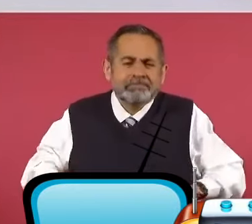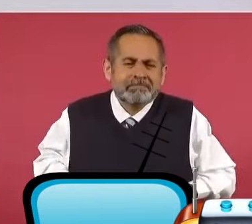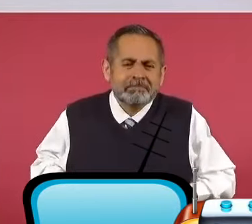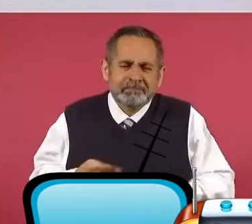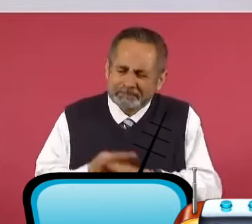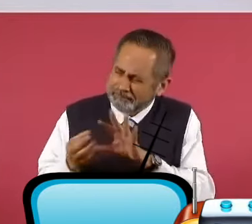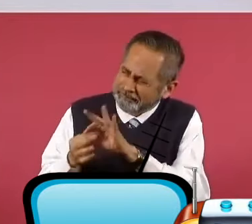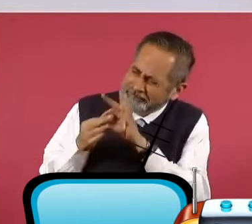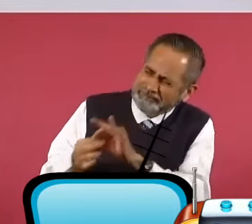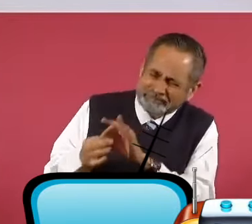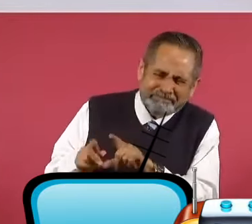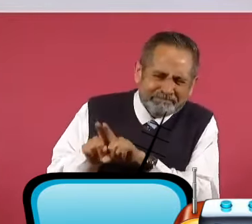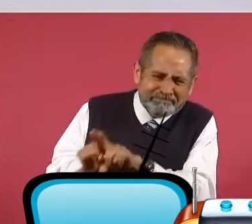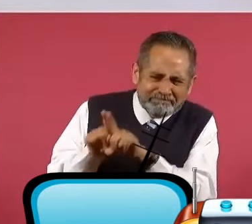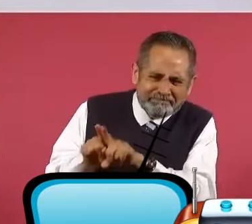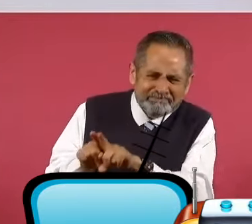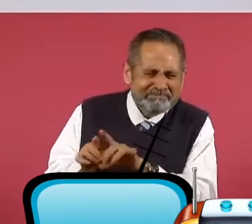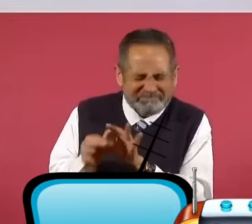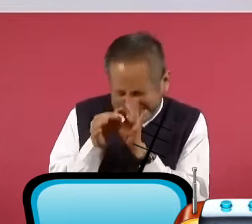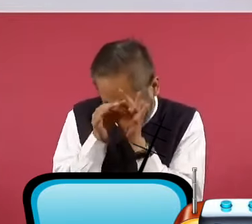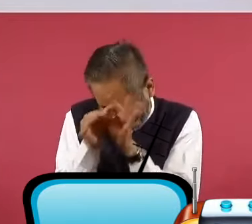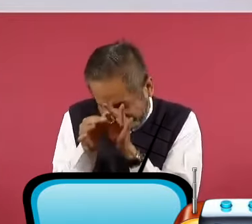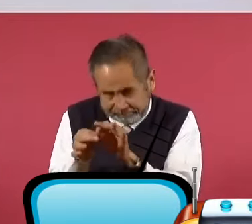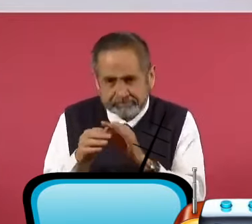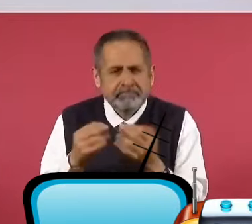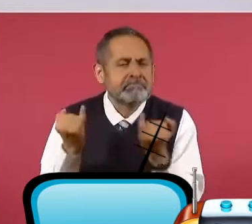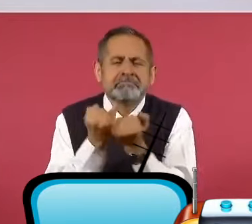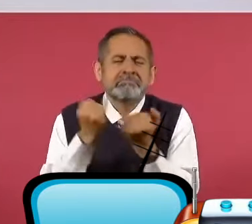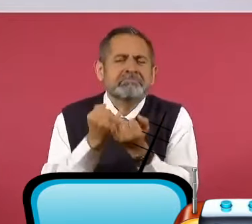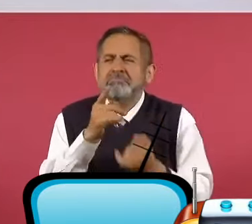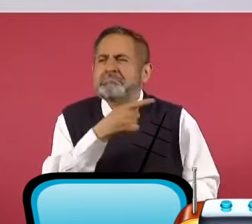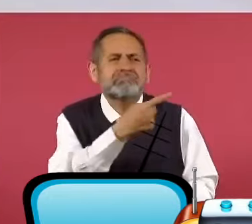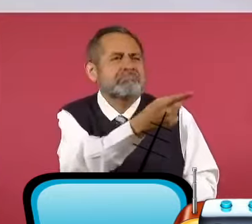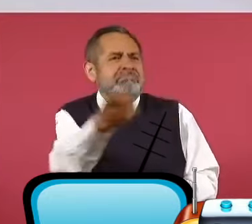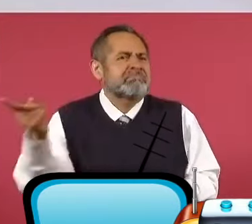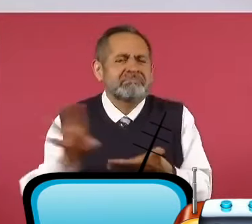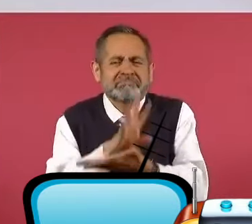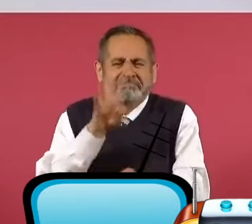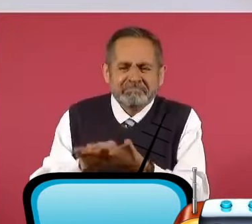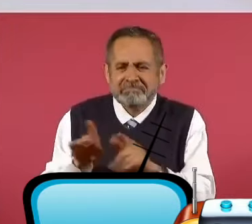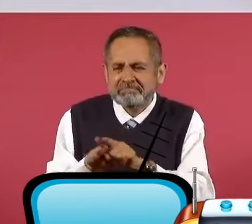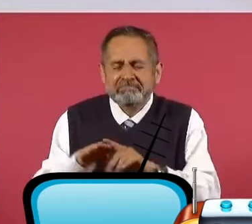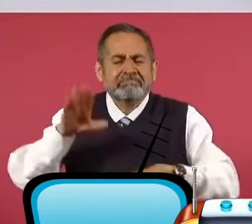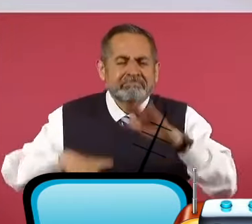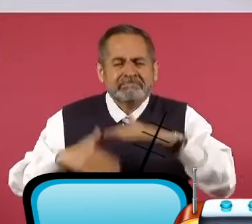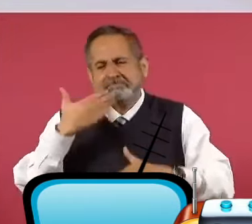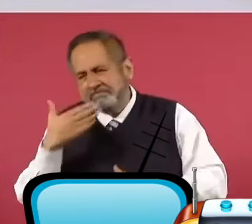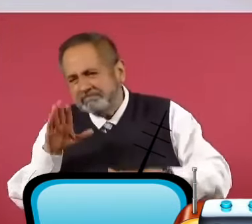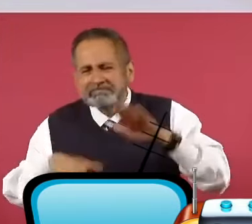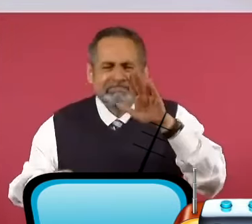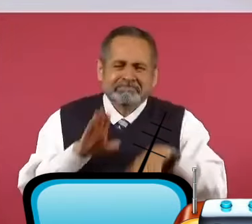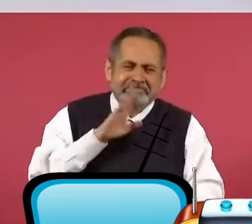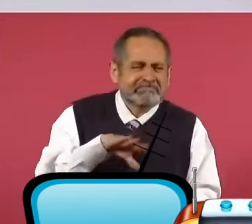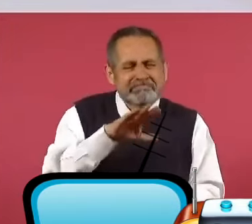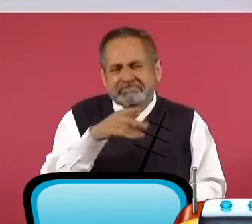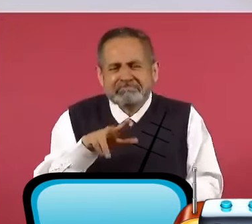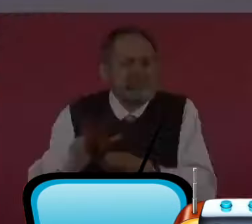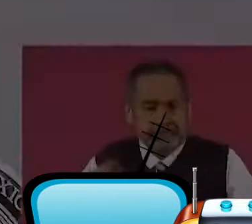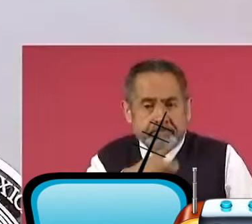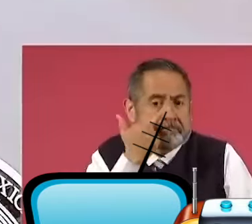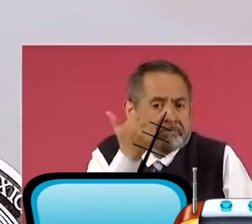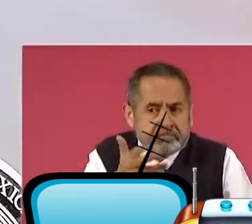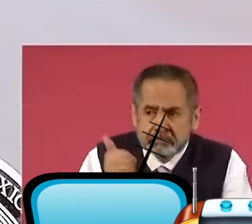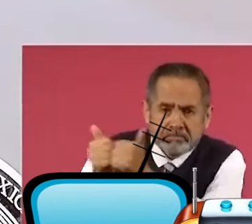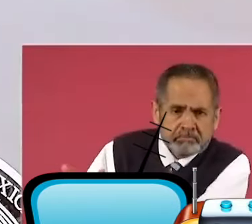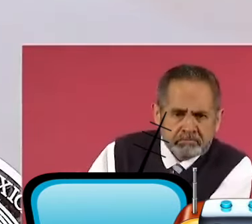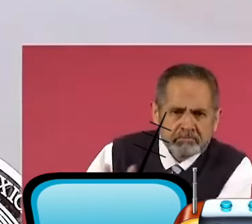a llegar tanto AMLO como la no primera dama, te preguntamos, ¿tú qué opinas de todo